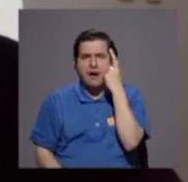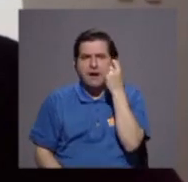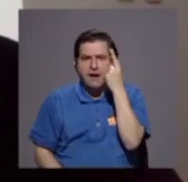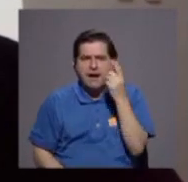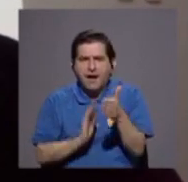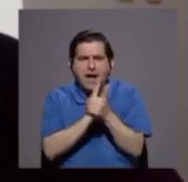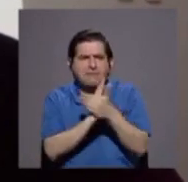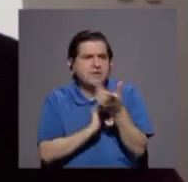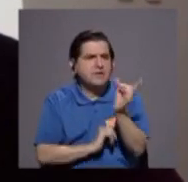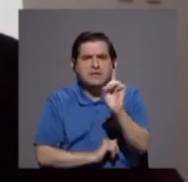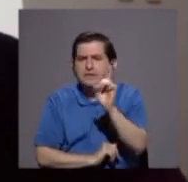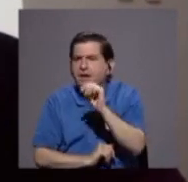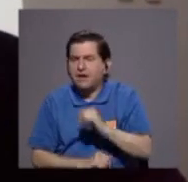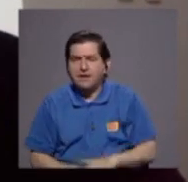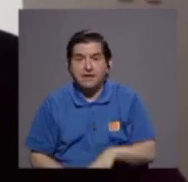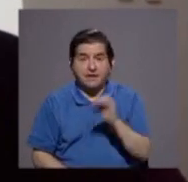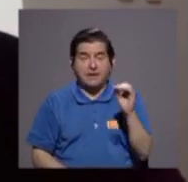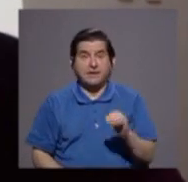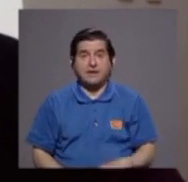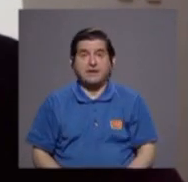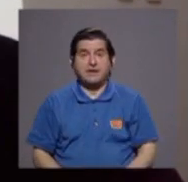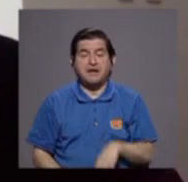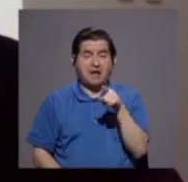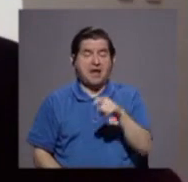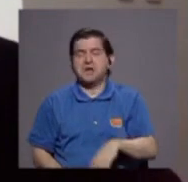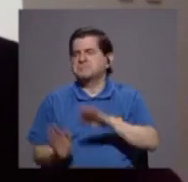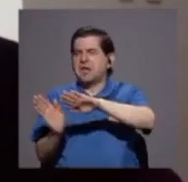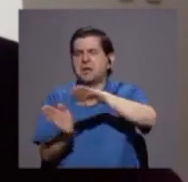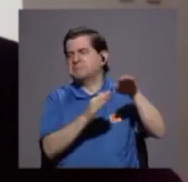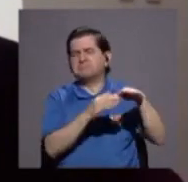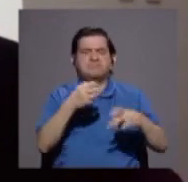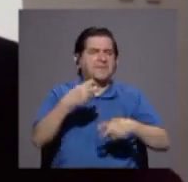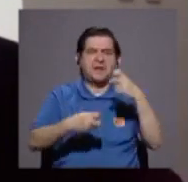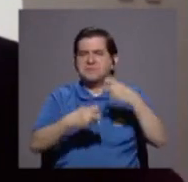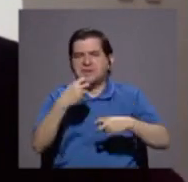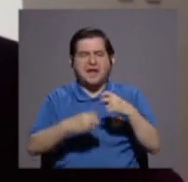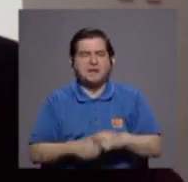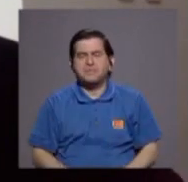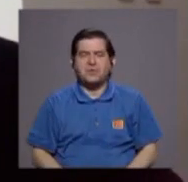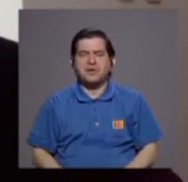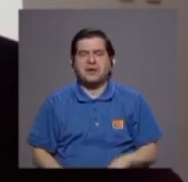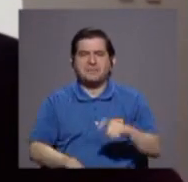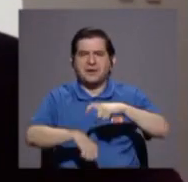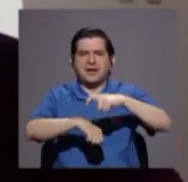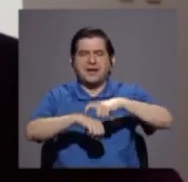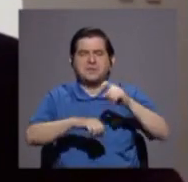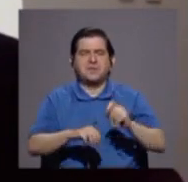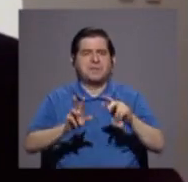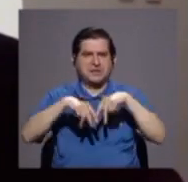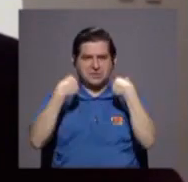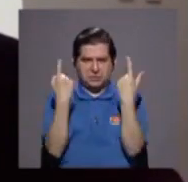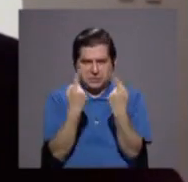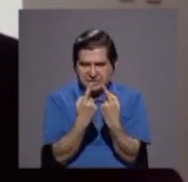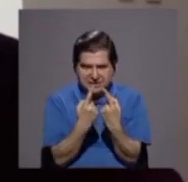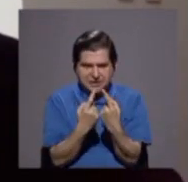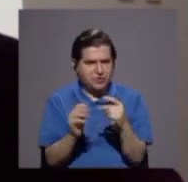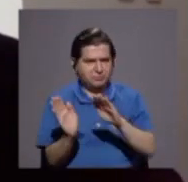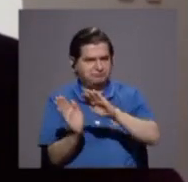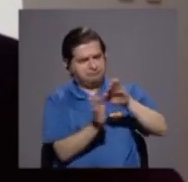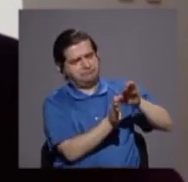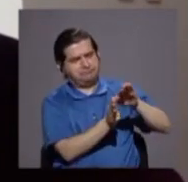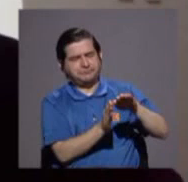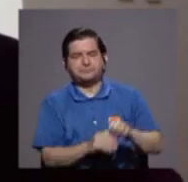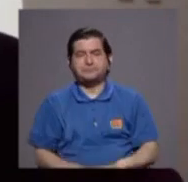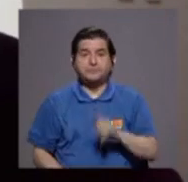el talento y de pasar la página de los conflictos coyunturales, sino también hay